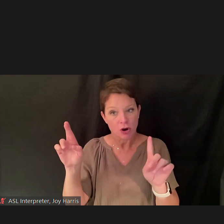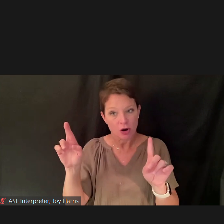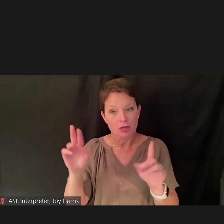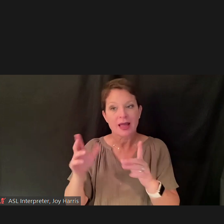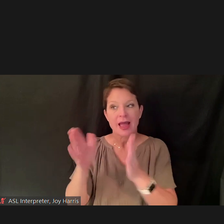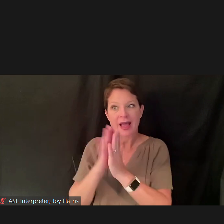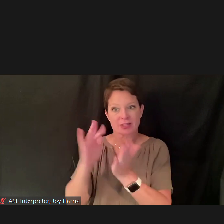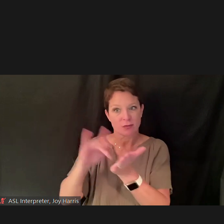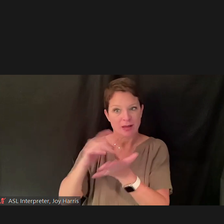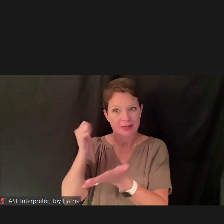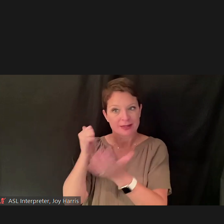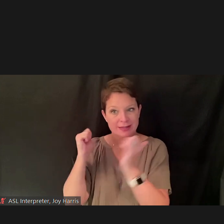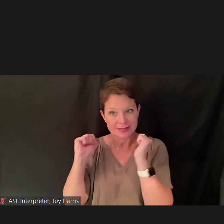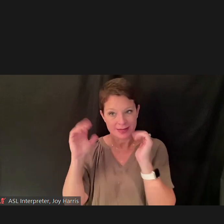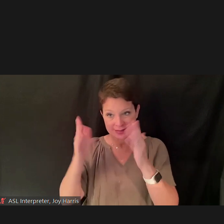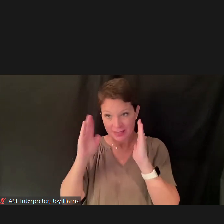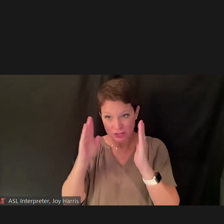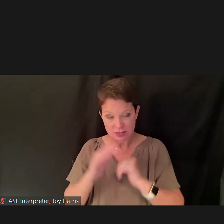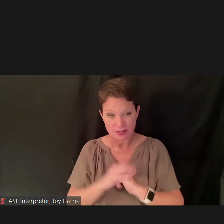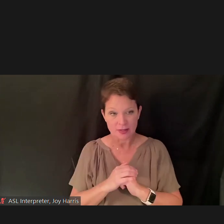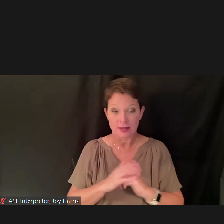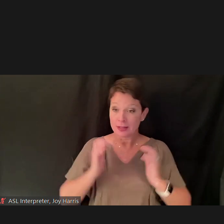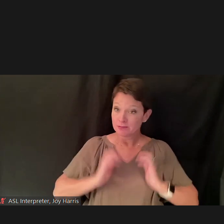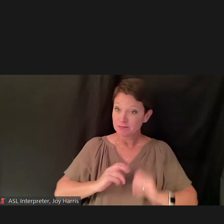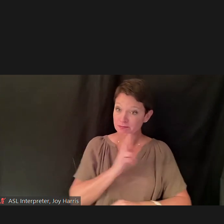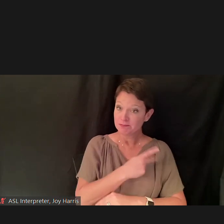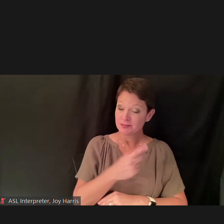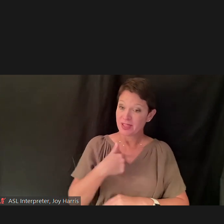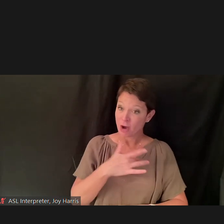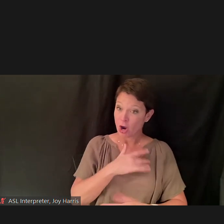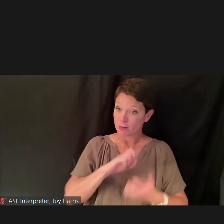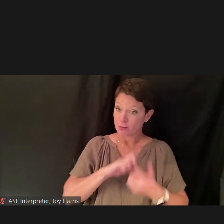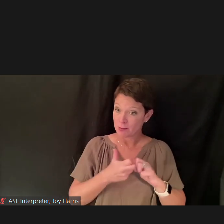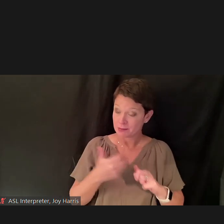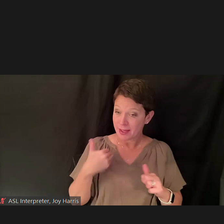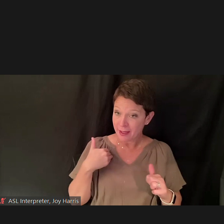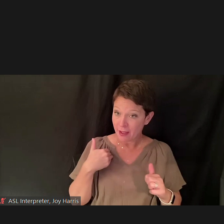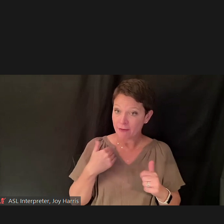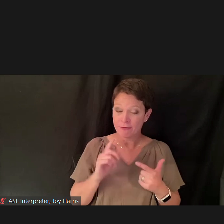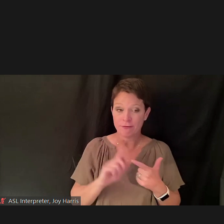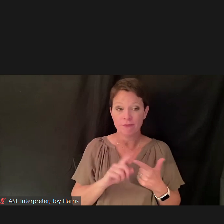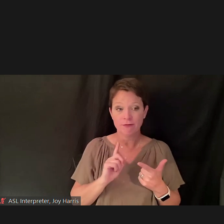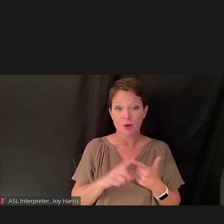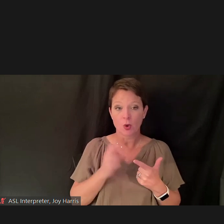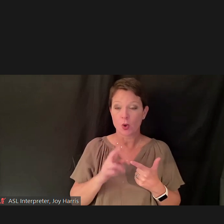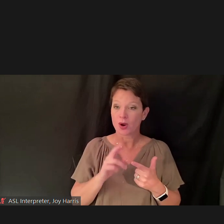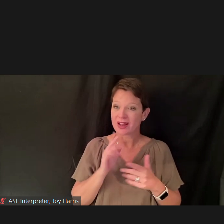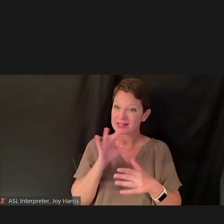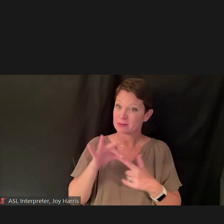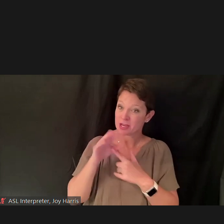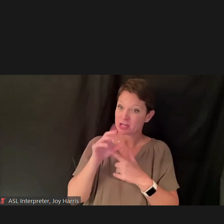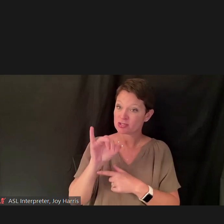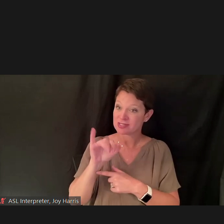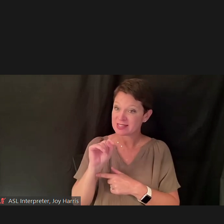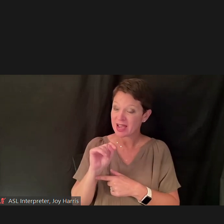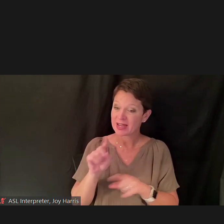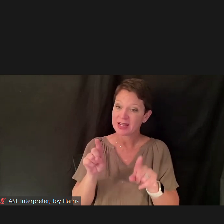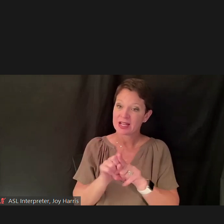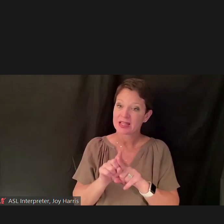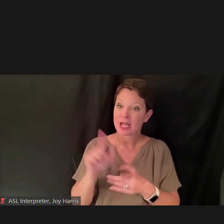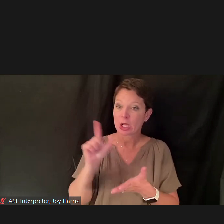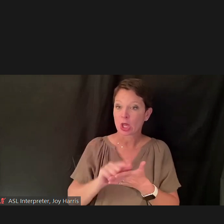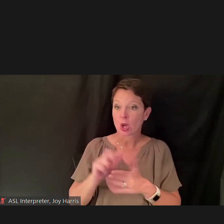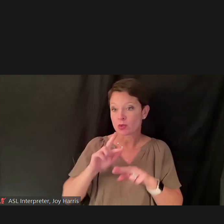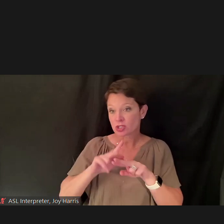calambres duran más de una hora. Si sus clientes o pacientes tienen condiciones cardiovasculares